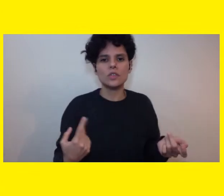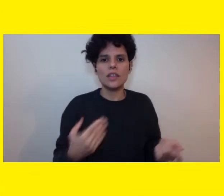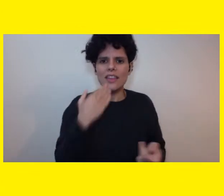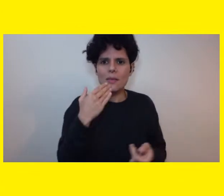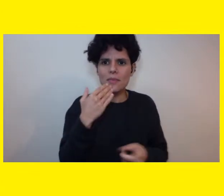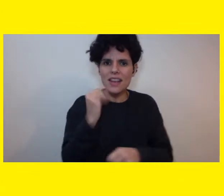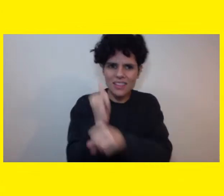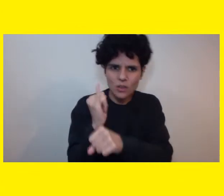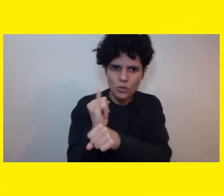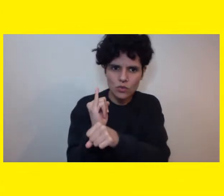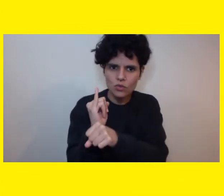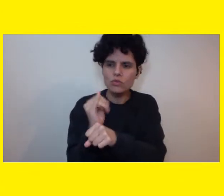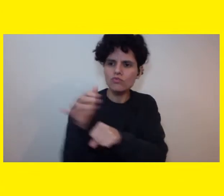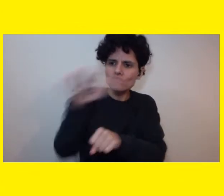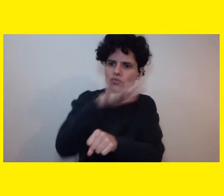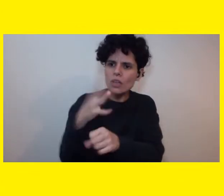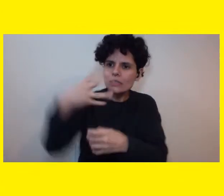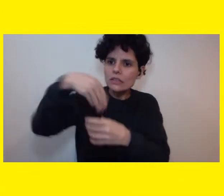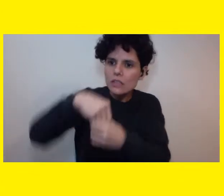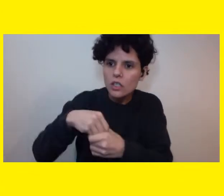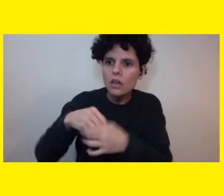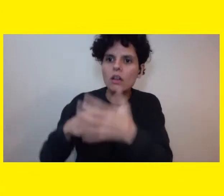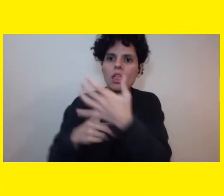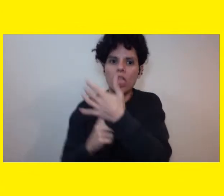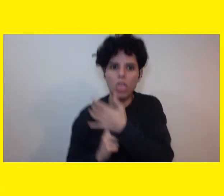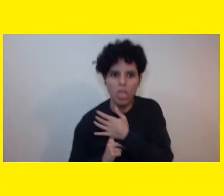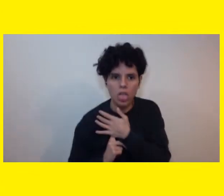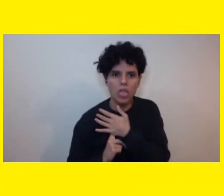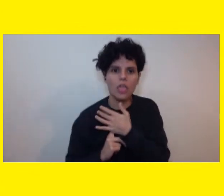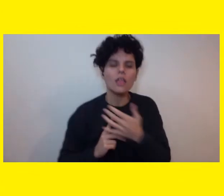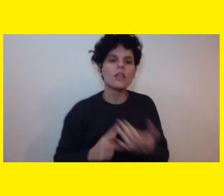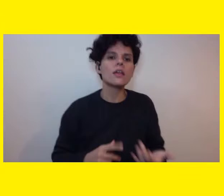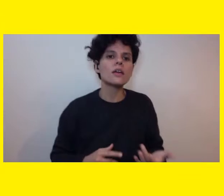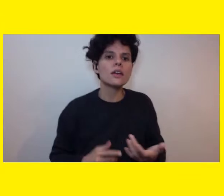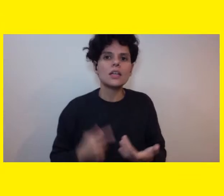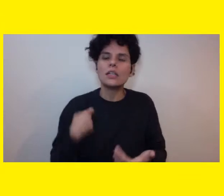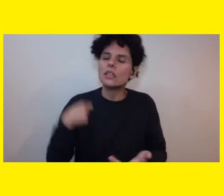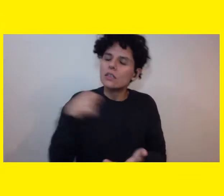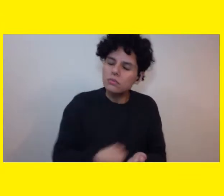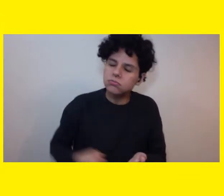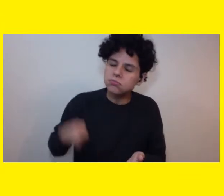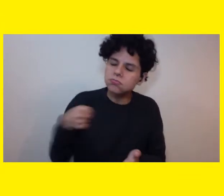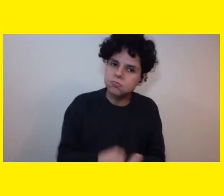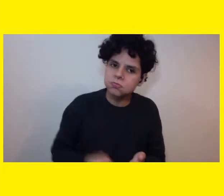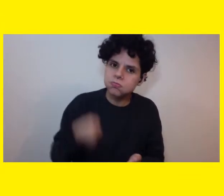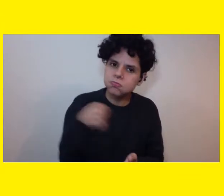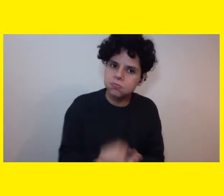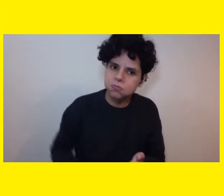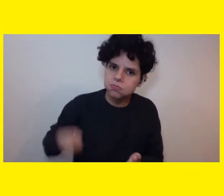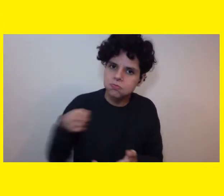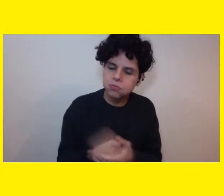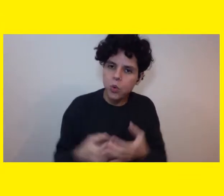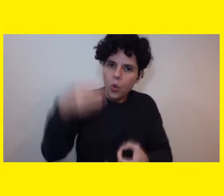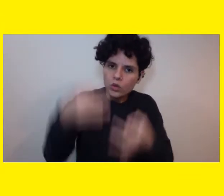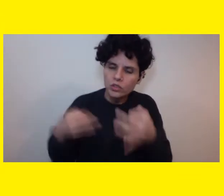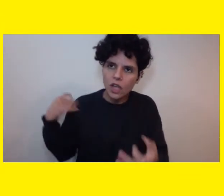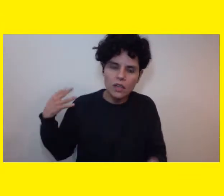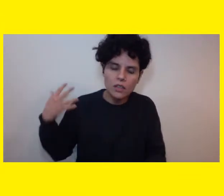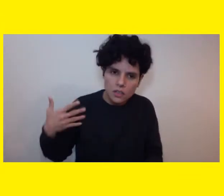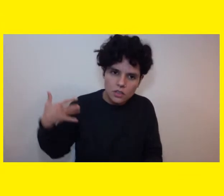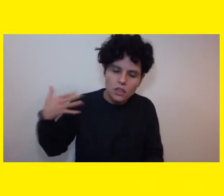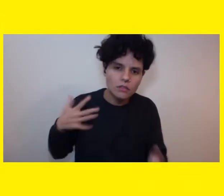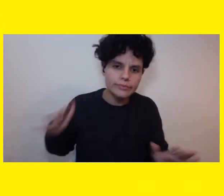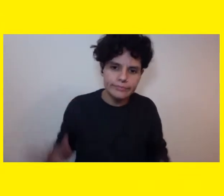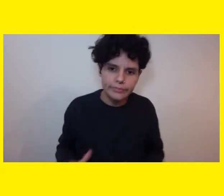y también sufrimos el cansancio de la búsqueda, muchas veces infructuosa, de justicia, que también se problematiza en una conversación que tiene